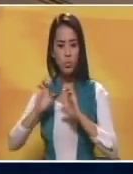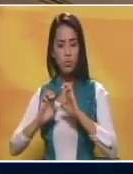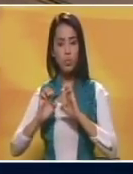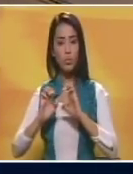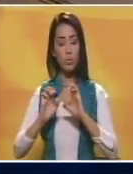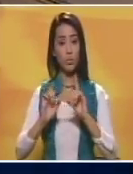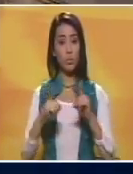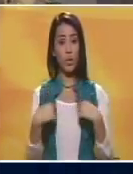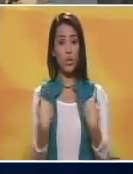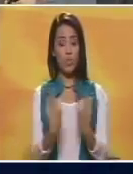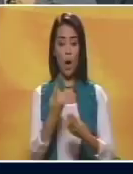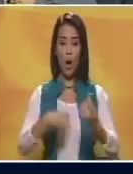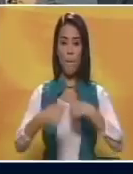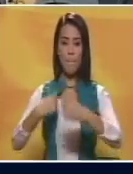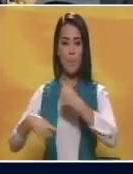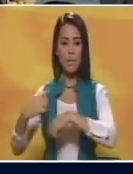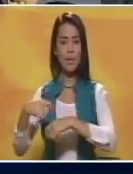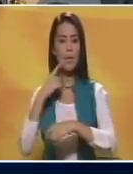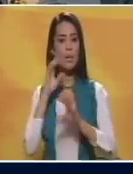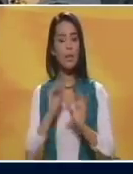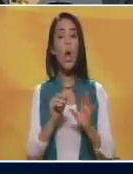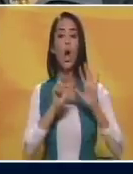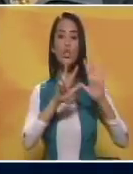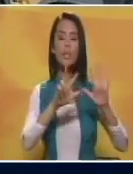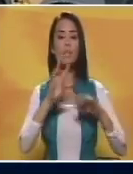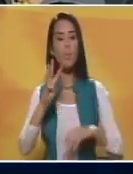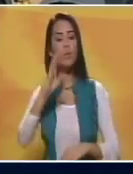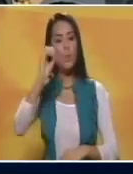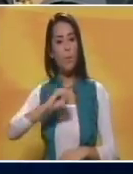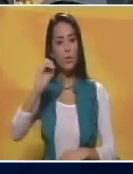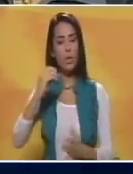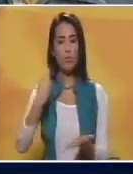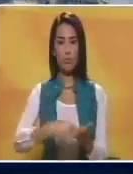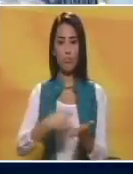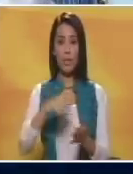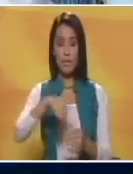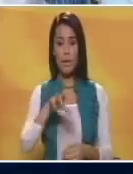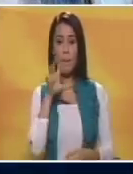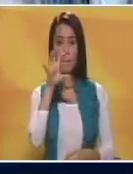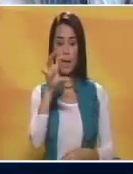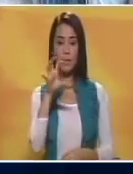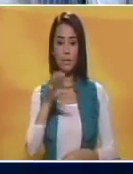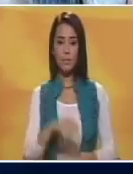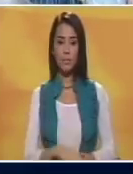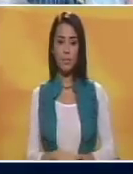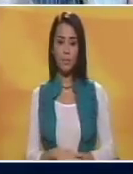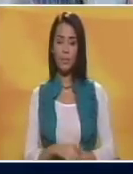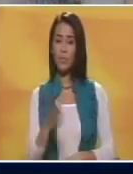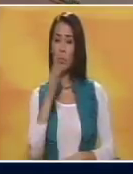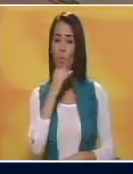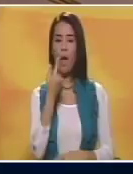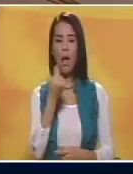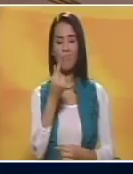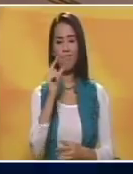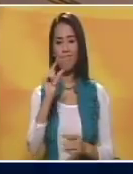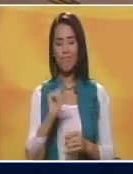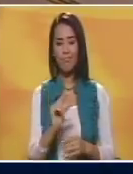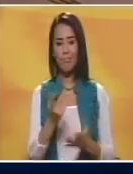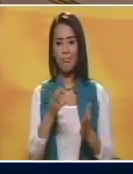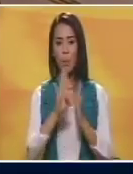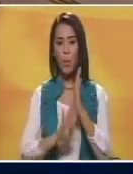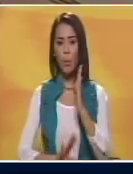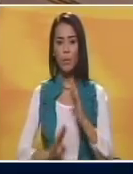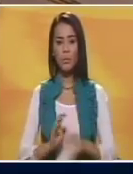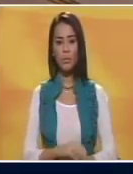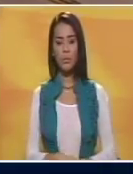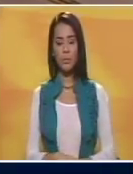cadenas de comercialización concluyeron que el 84% de los aranceles en el país o los anaqueles están desabastecidos. Solo tenemos a través